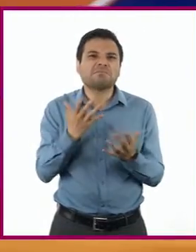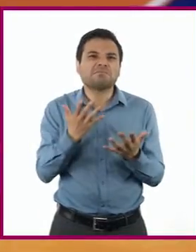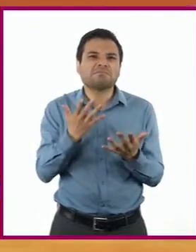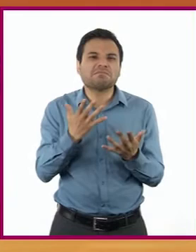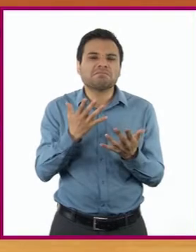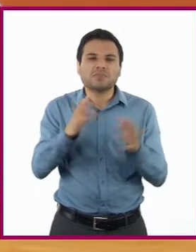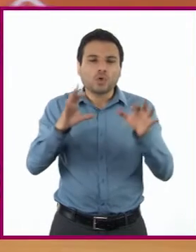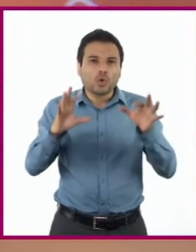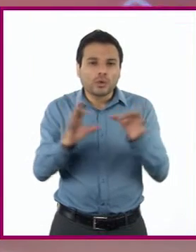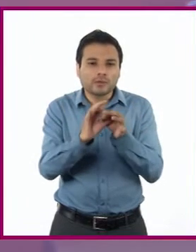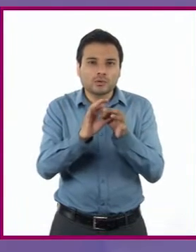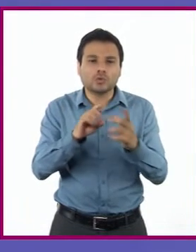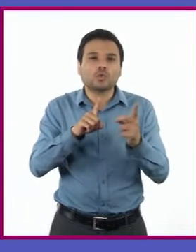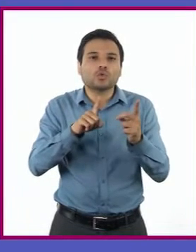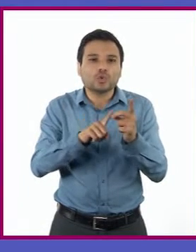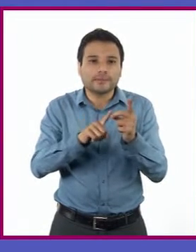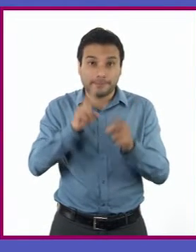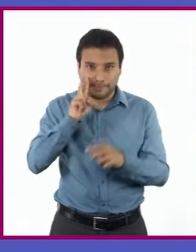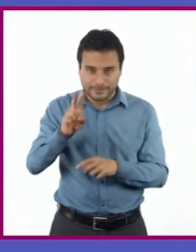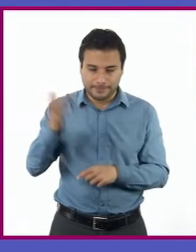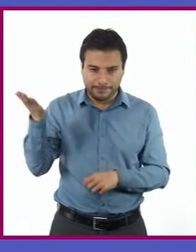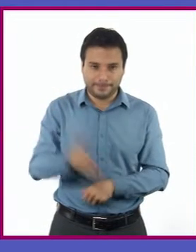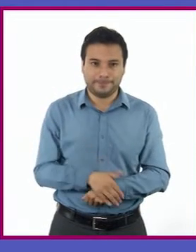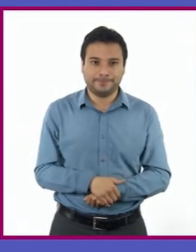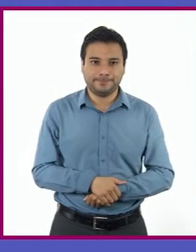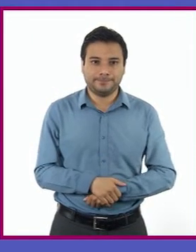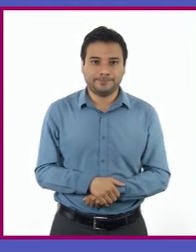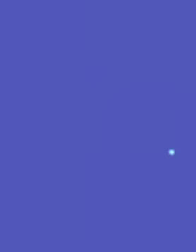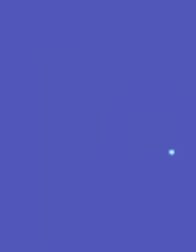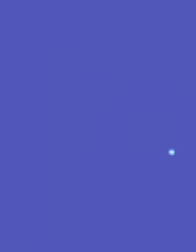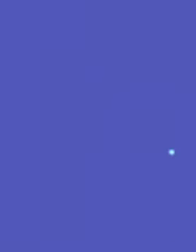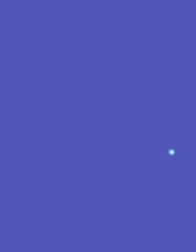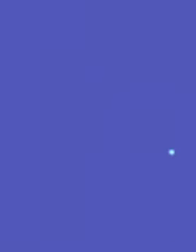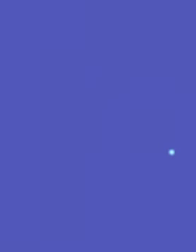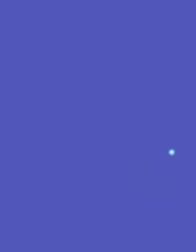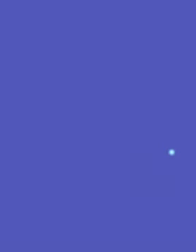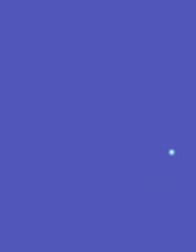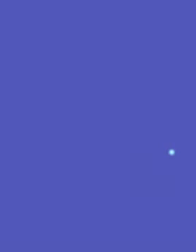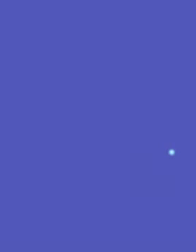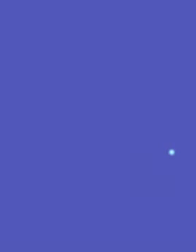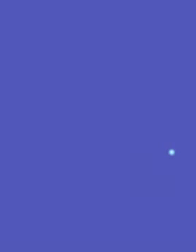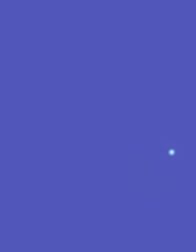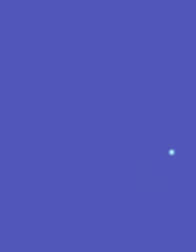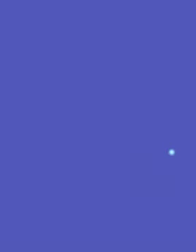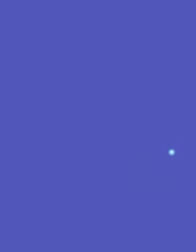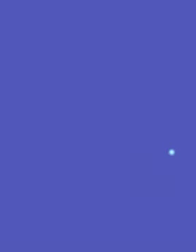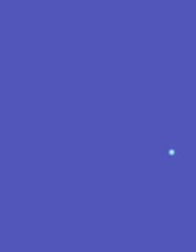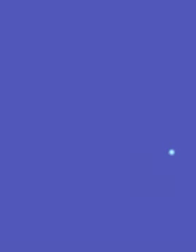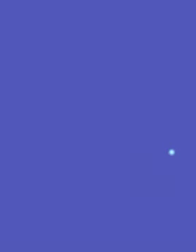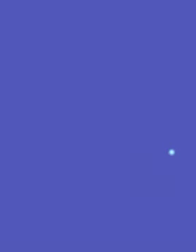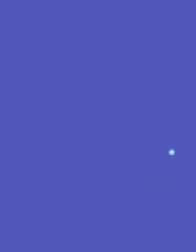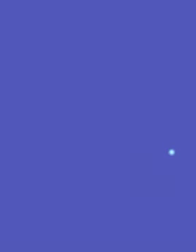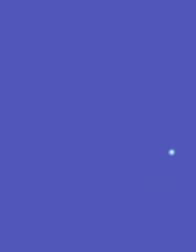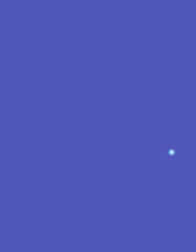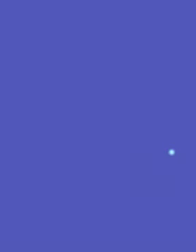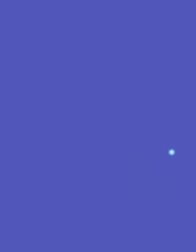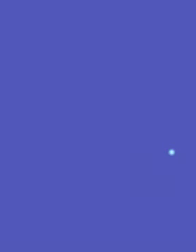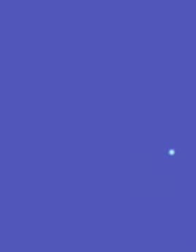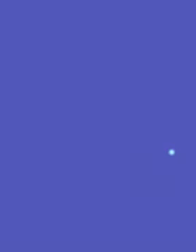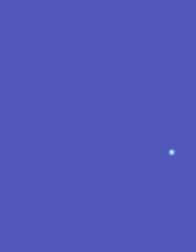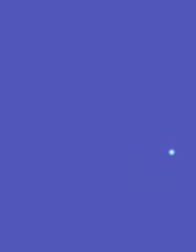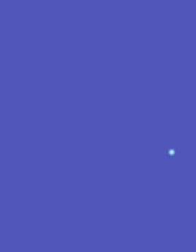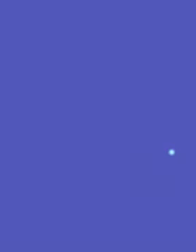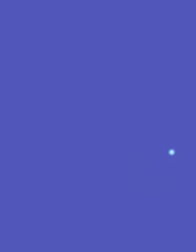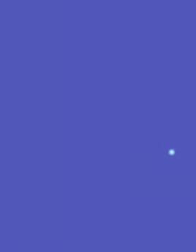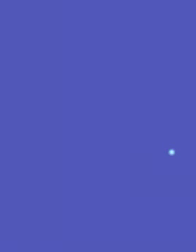los conectores que analizamos. Me cuesta mucho todavía hablar castellano, ya que no tuve colegio,